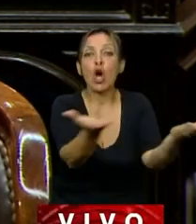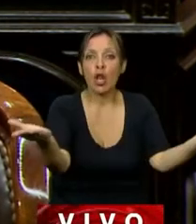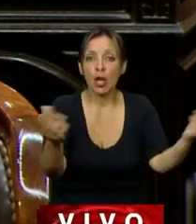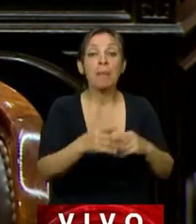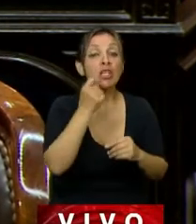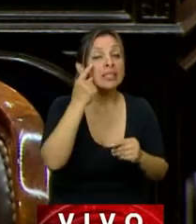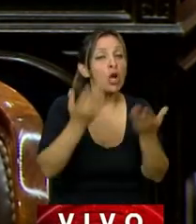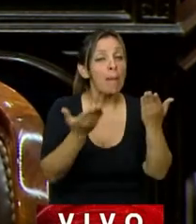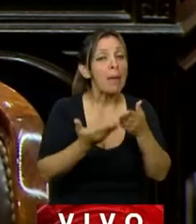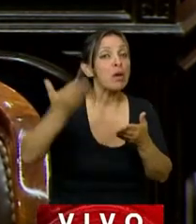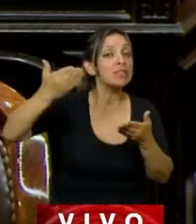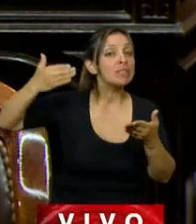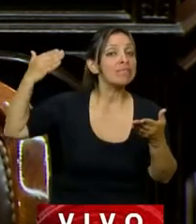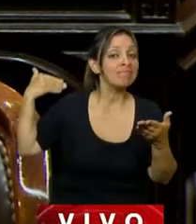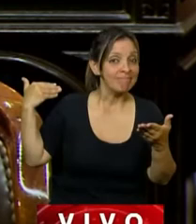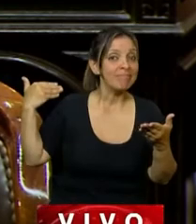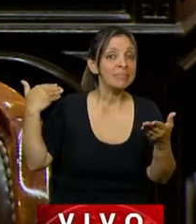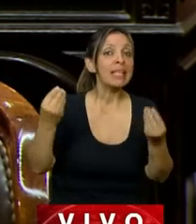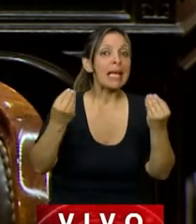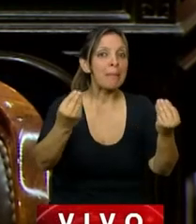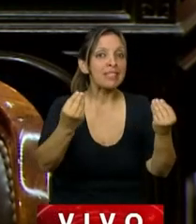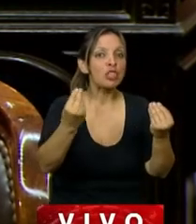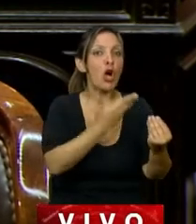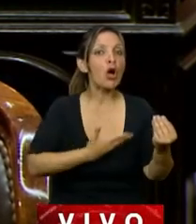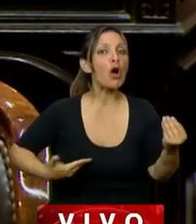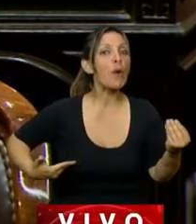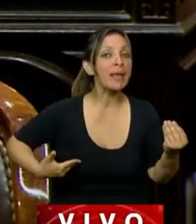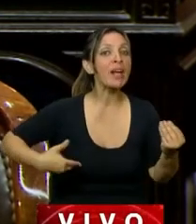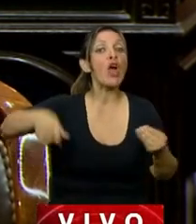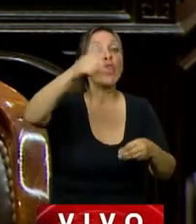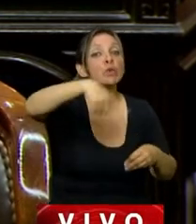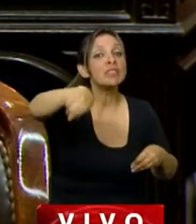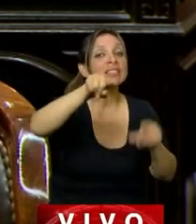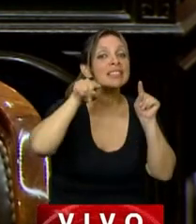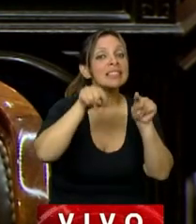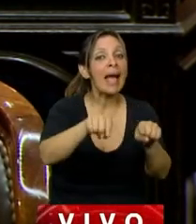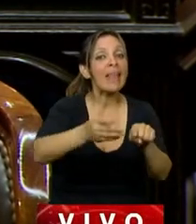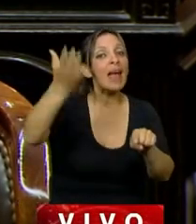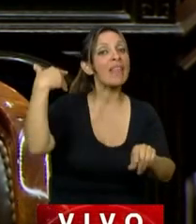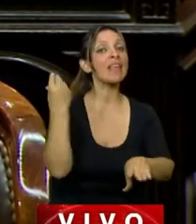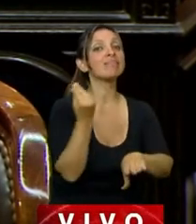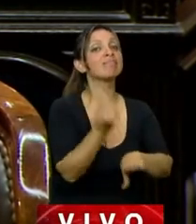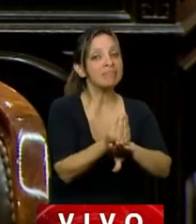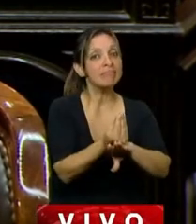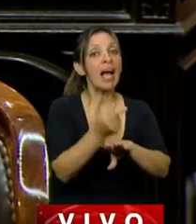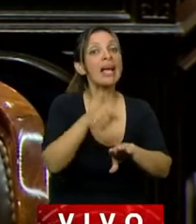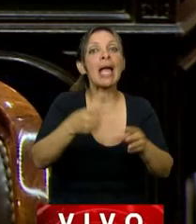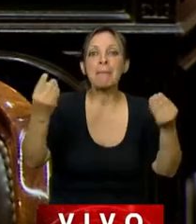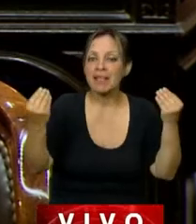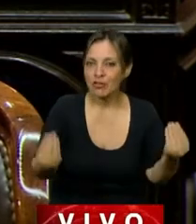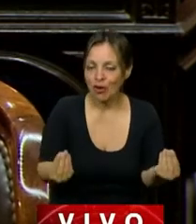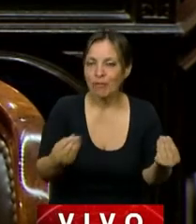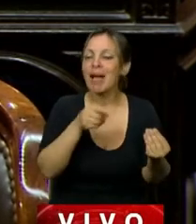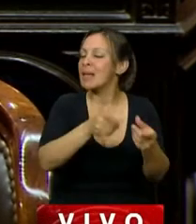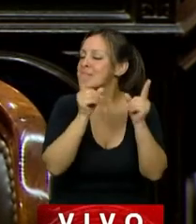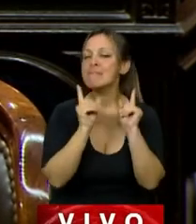y vemos lo que pasó en el gobierno que ustedes se desempeñaron, ahí también,